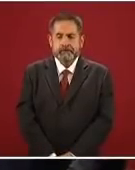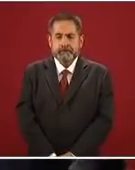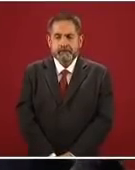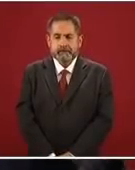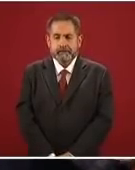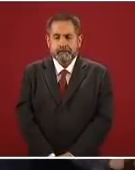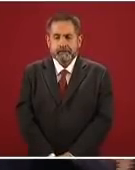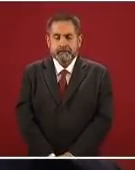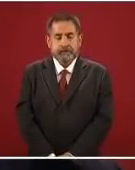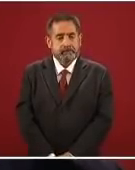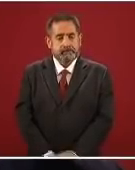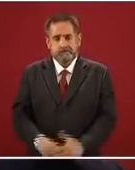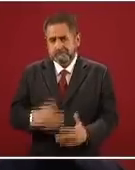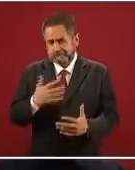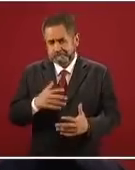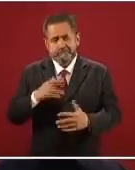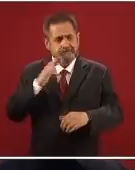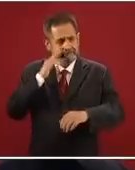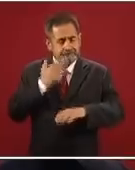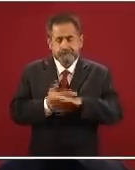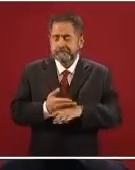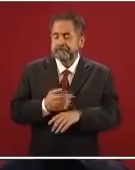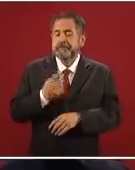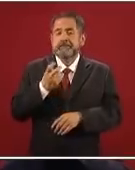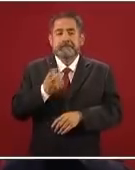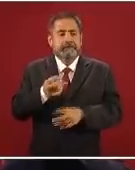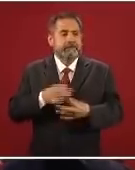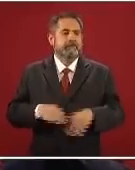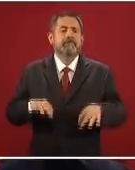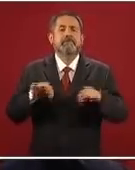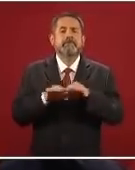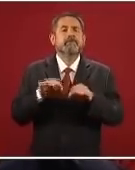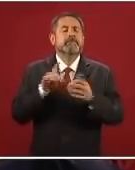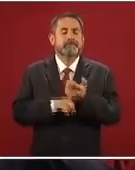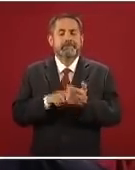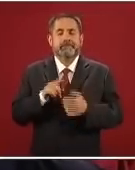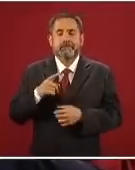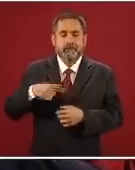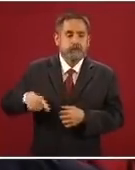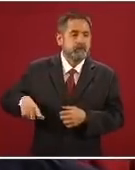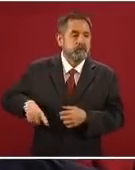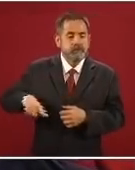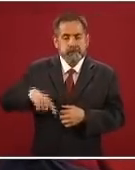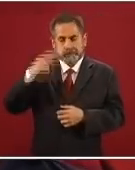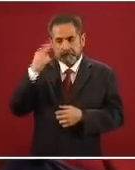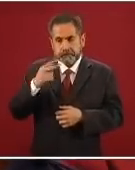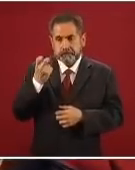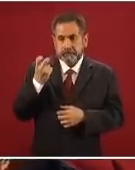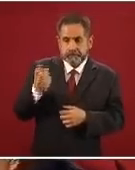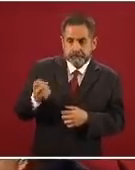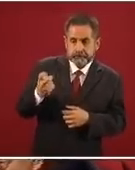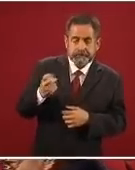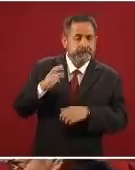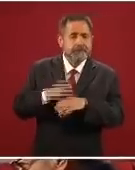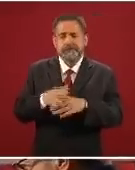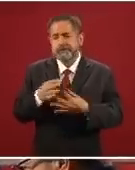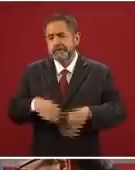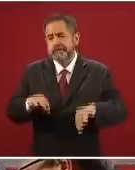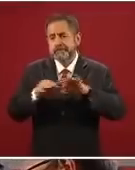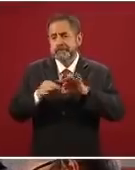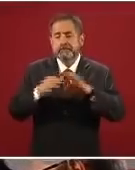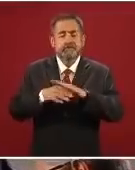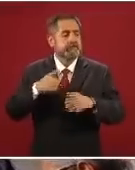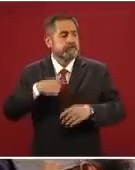Es una tarea que es quizás la más importante del gobierno y la más importante de todos los que tenemos